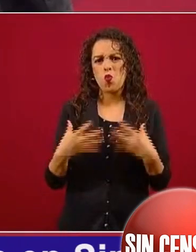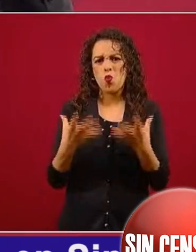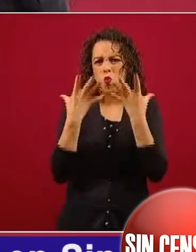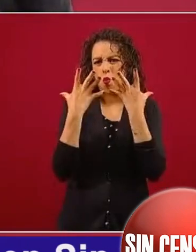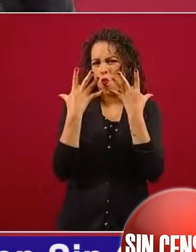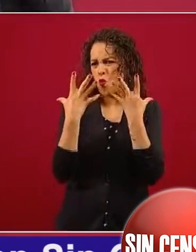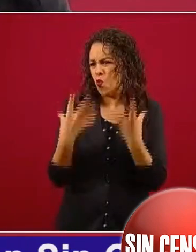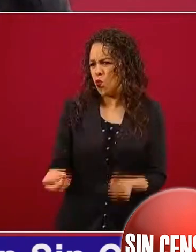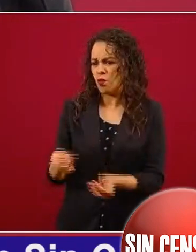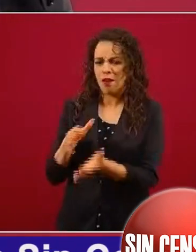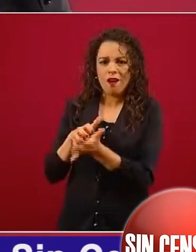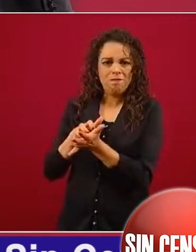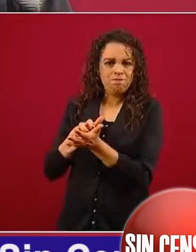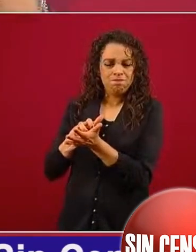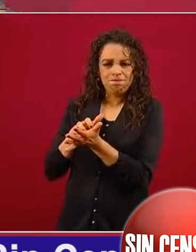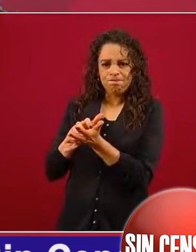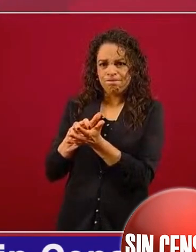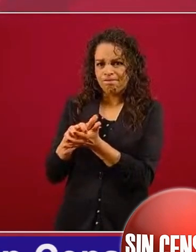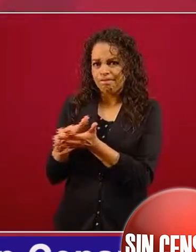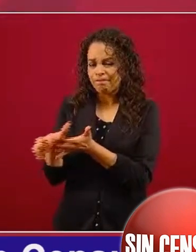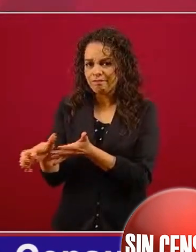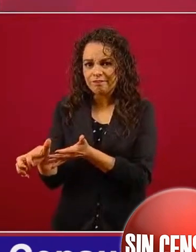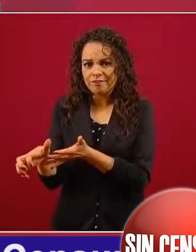con el